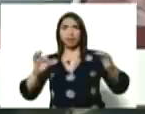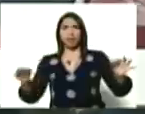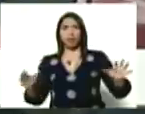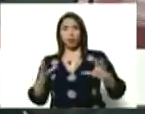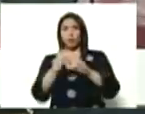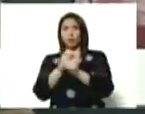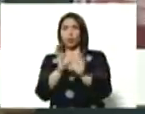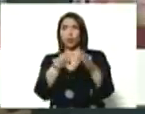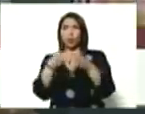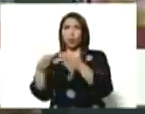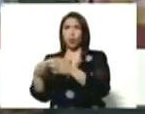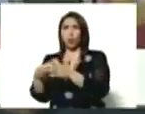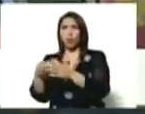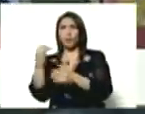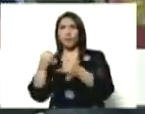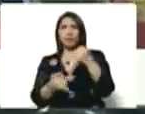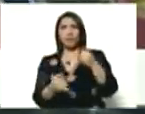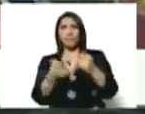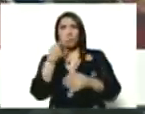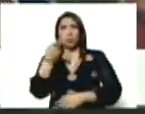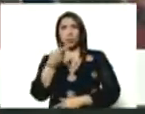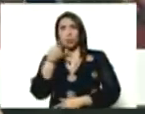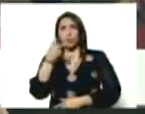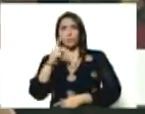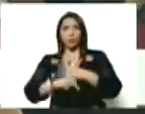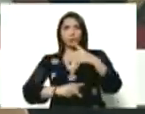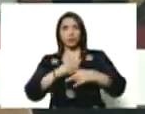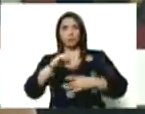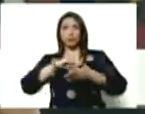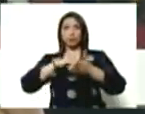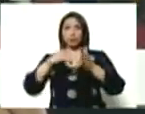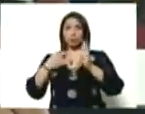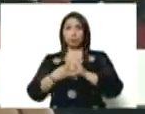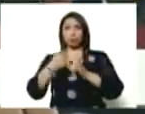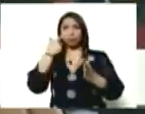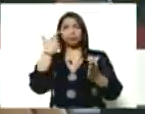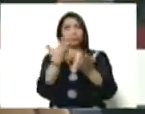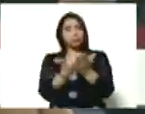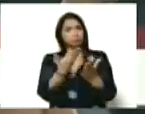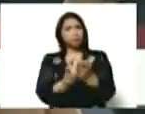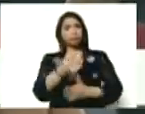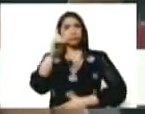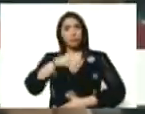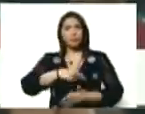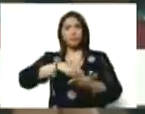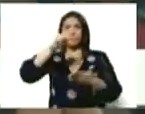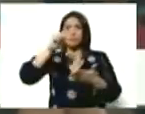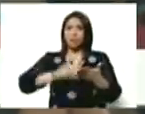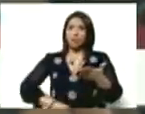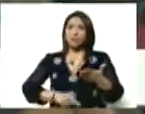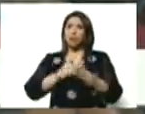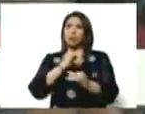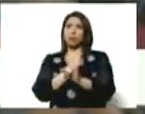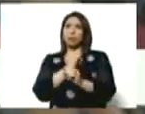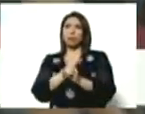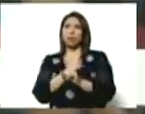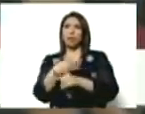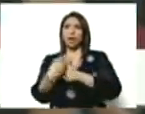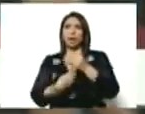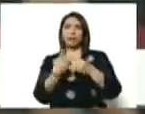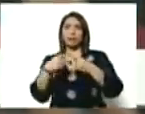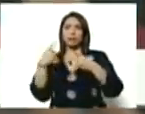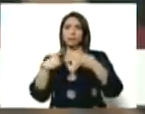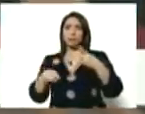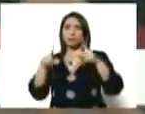a las organizaciones con fines políticos a través de procedimientos técnicos, verificables y firmas digitales que se generan en las diferentes